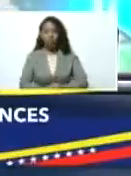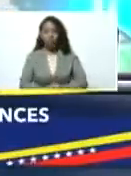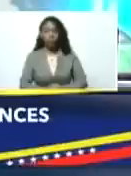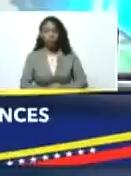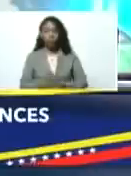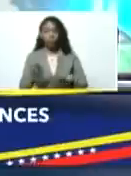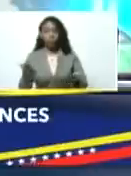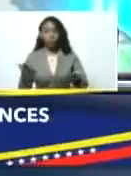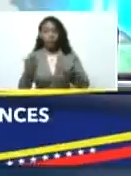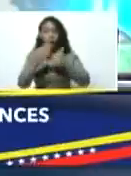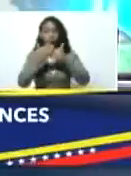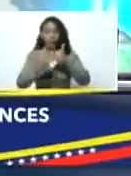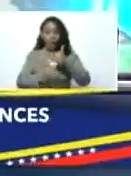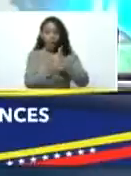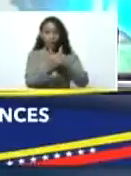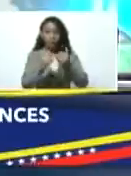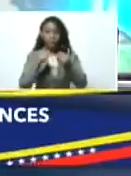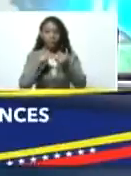de avance